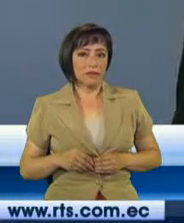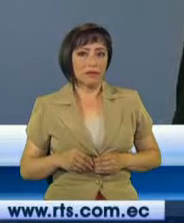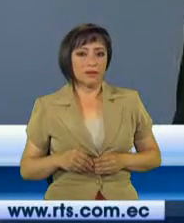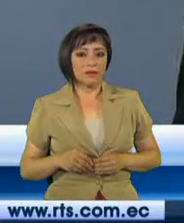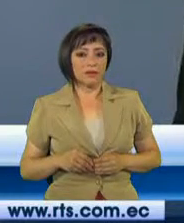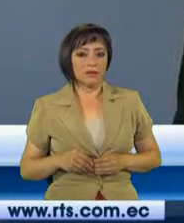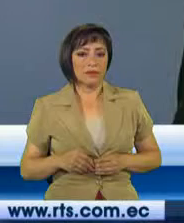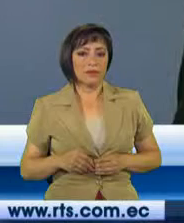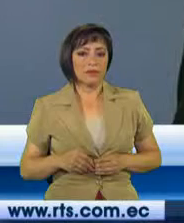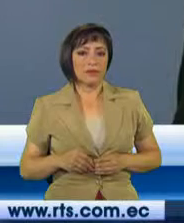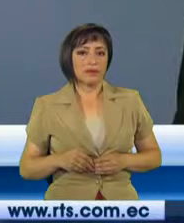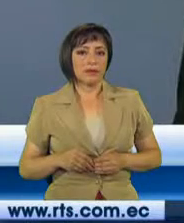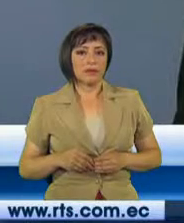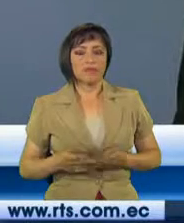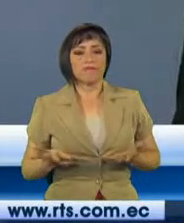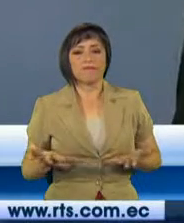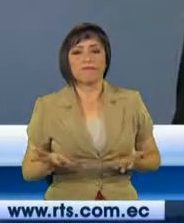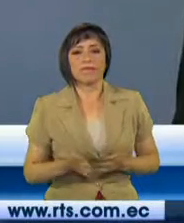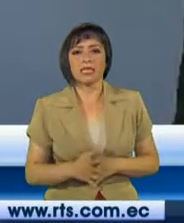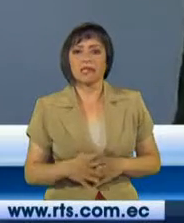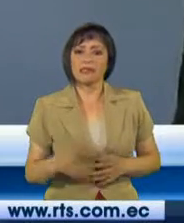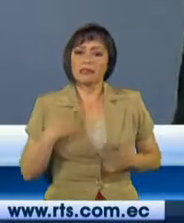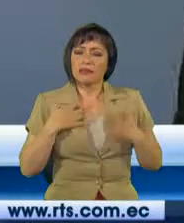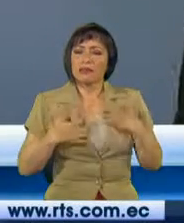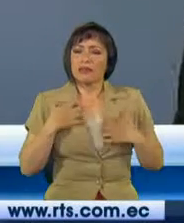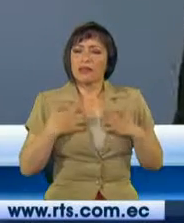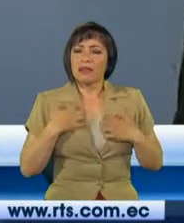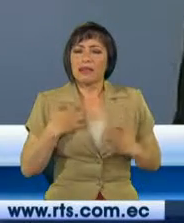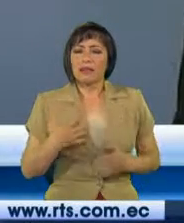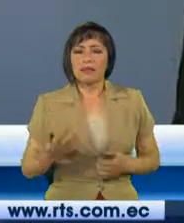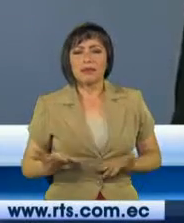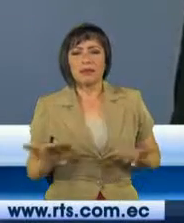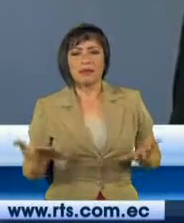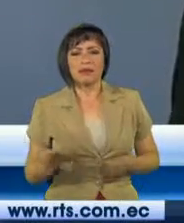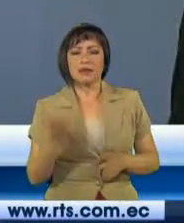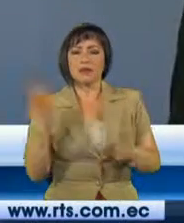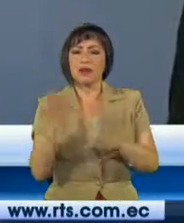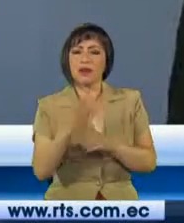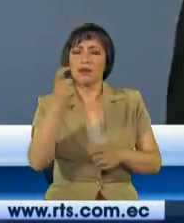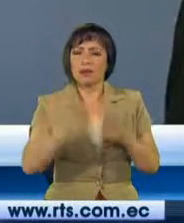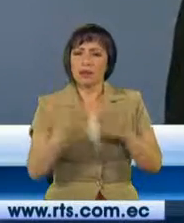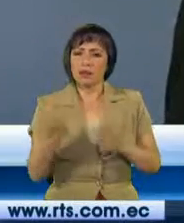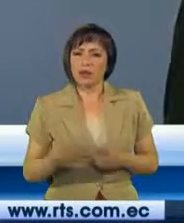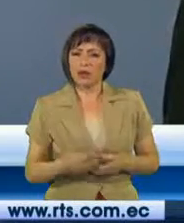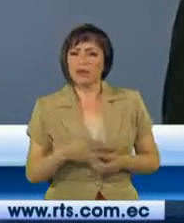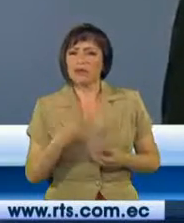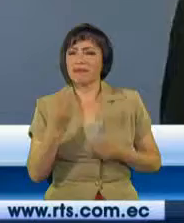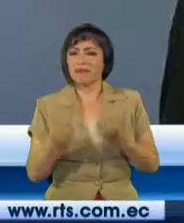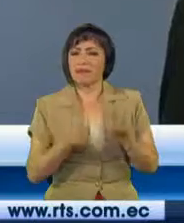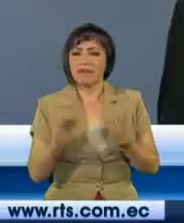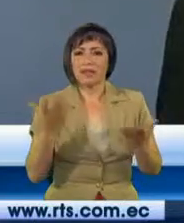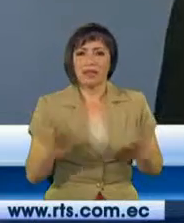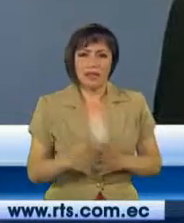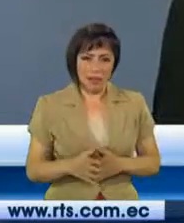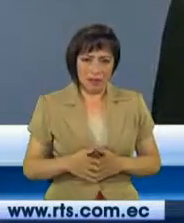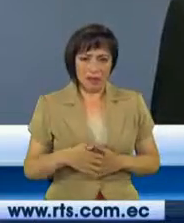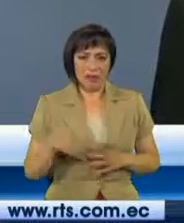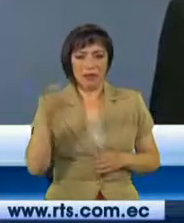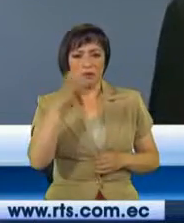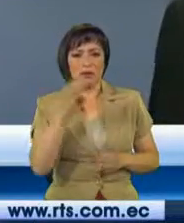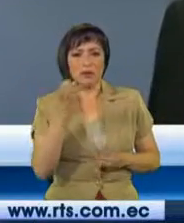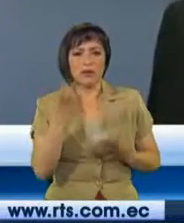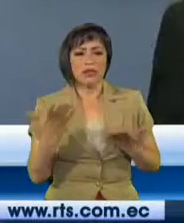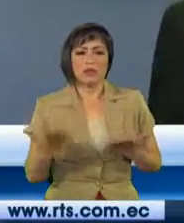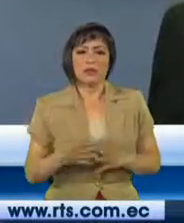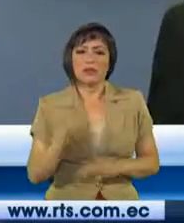No es el dolor, el pesar y la rabia que deberíamos sentir. Y no hace nada para evitar que una carnicería como esta se produzca en otro lugar de